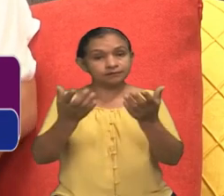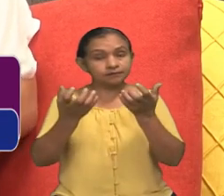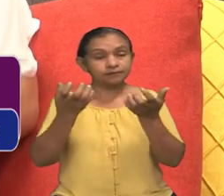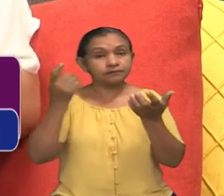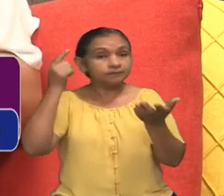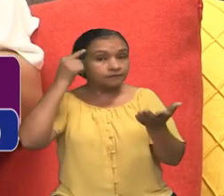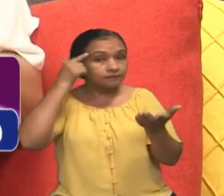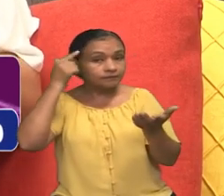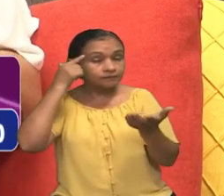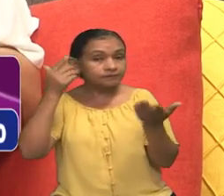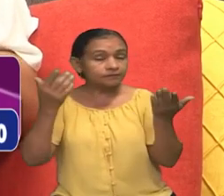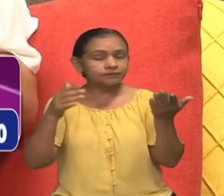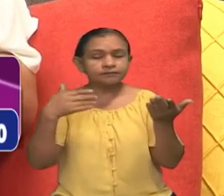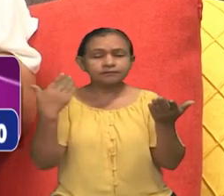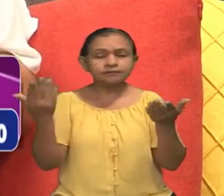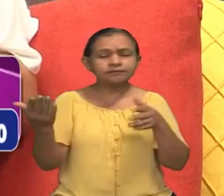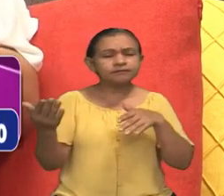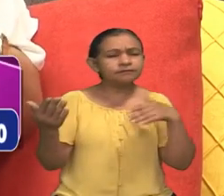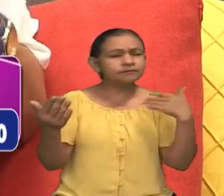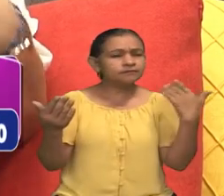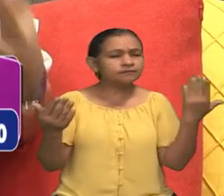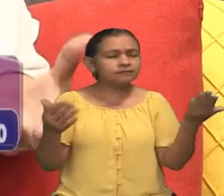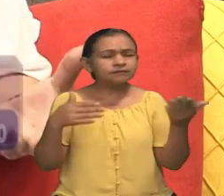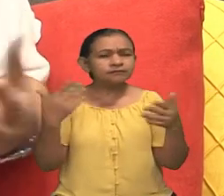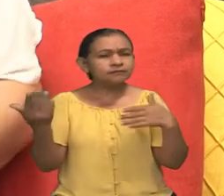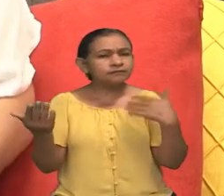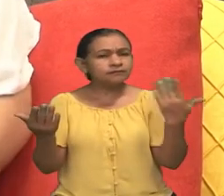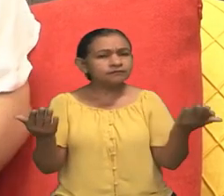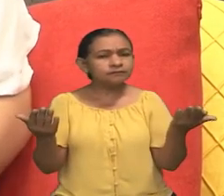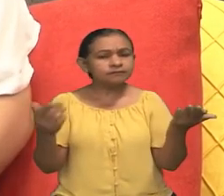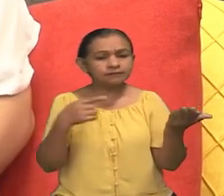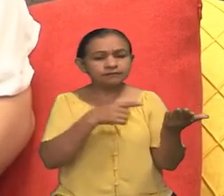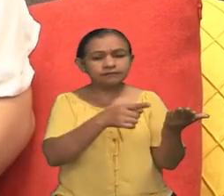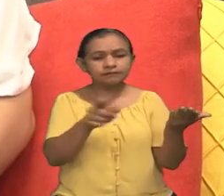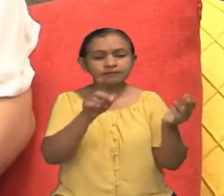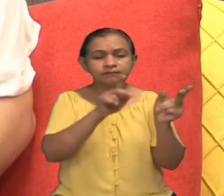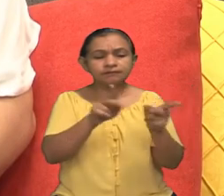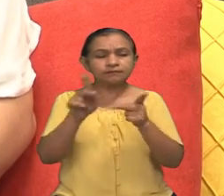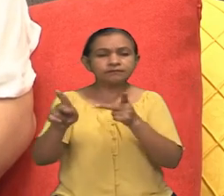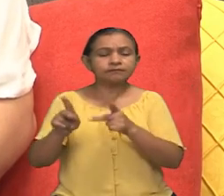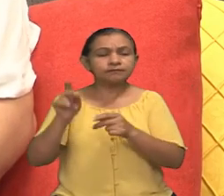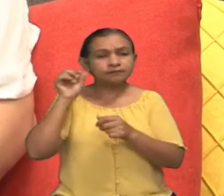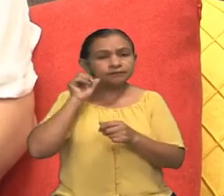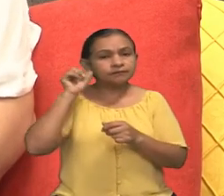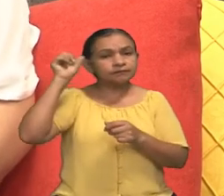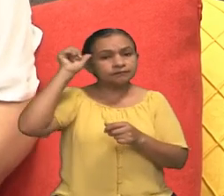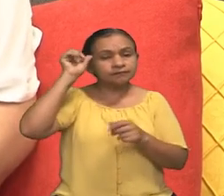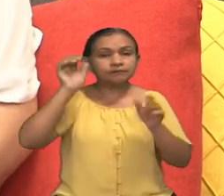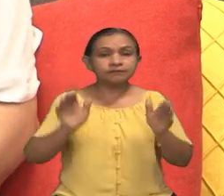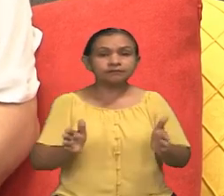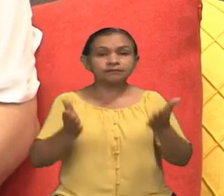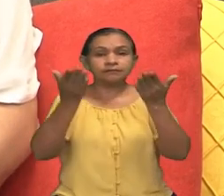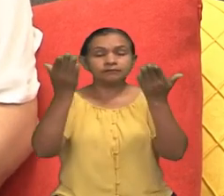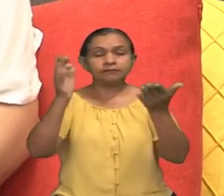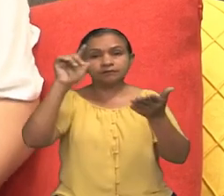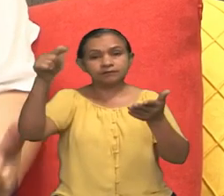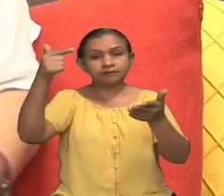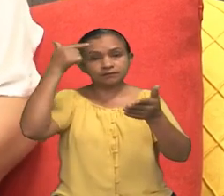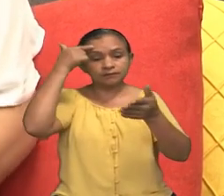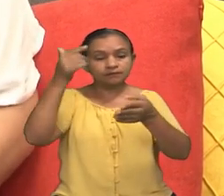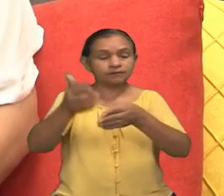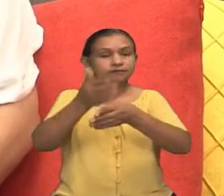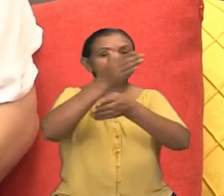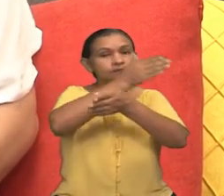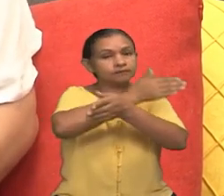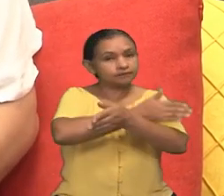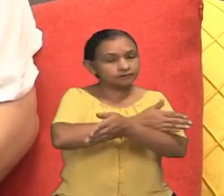pensar es cuál era la situación de estas personas, de los adultos mayores, en los gobiernos anteriores, como